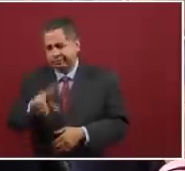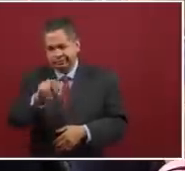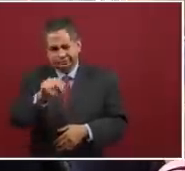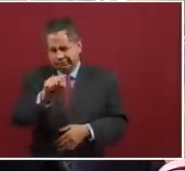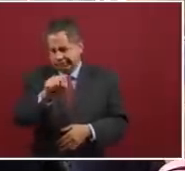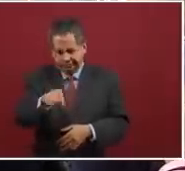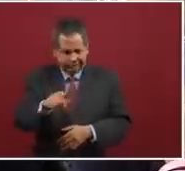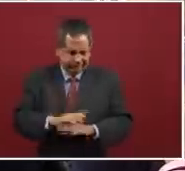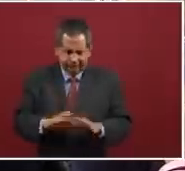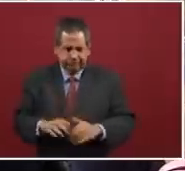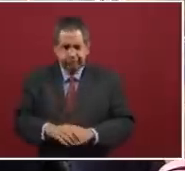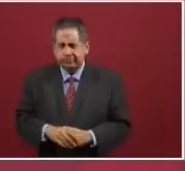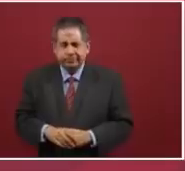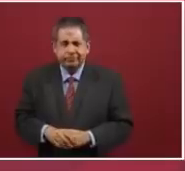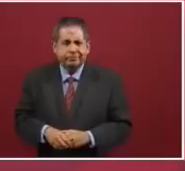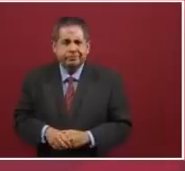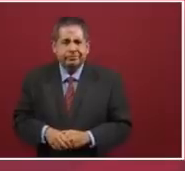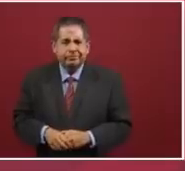No es así.